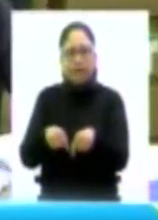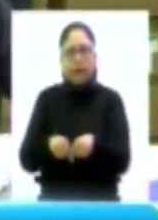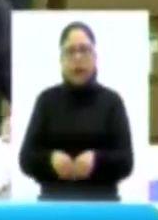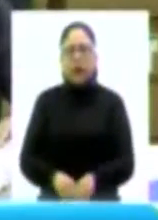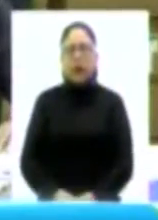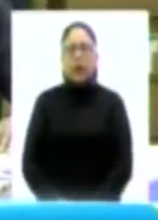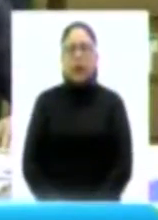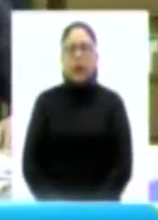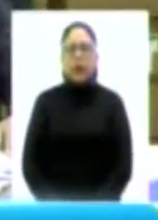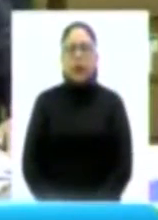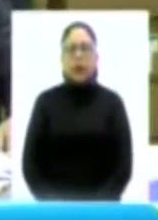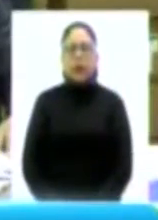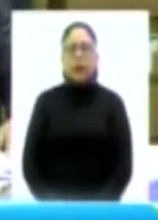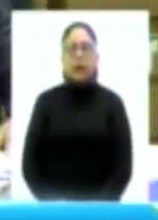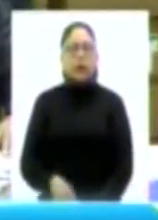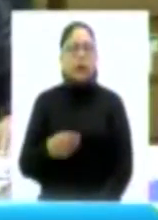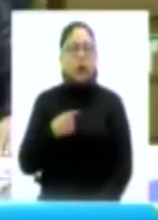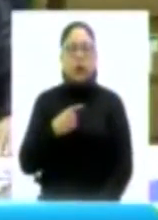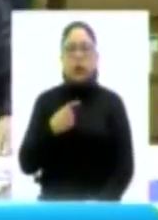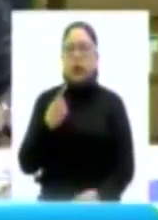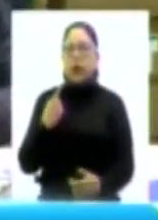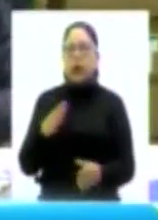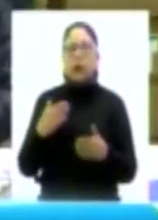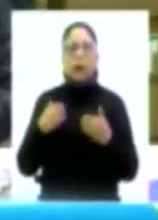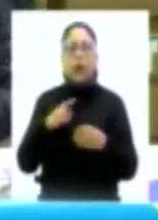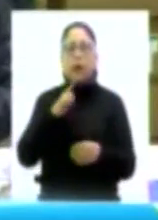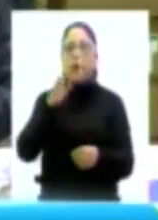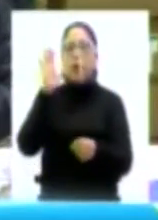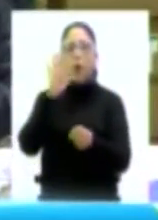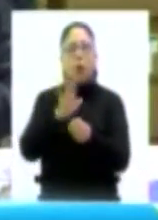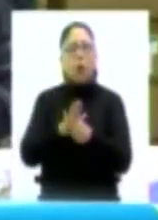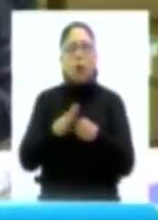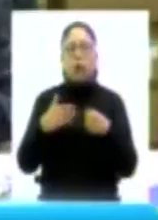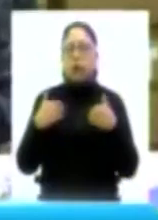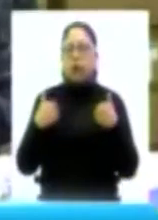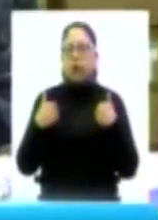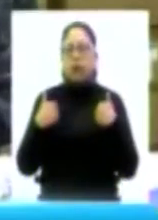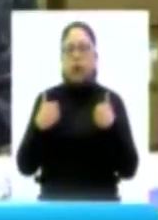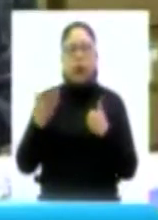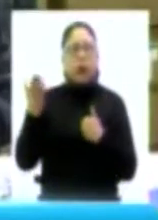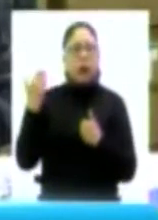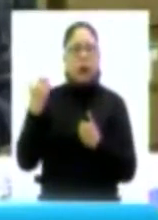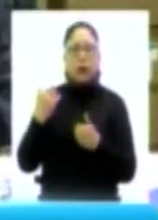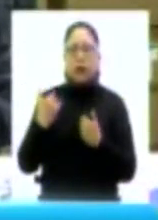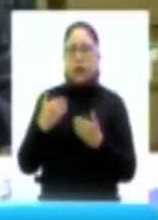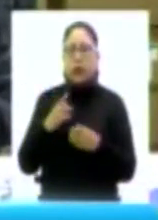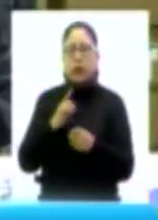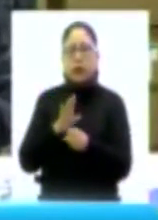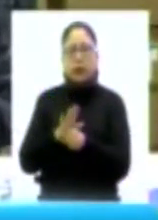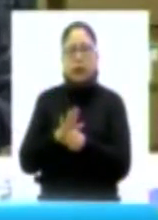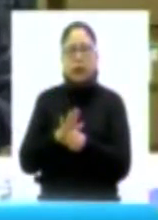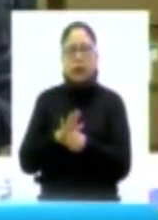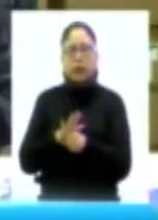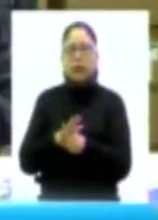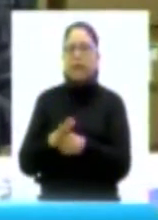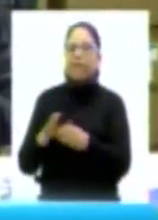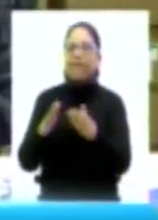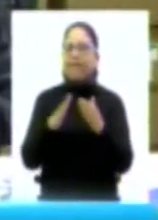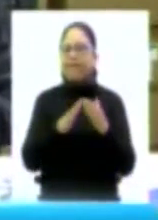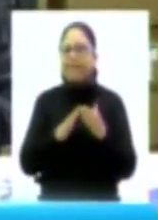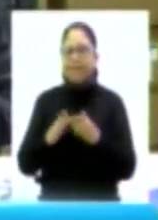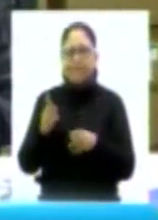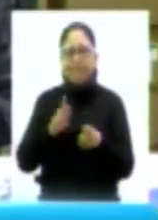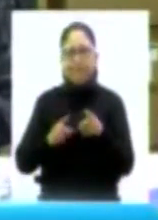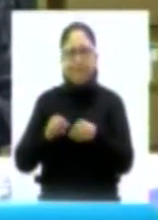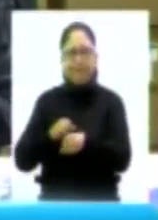Como lo habíamos prometido en su momento, no solamente a la población,